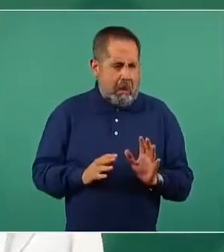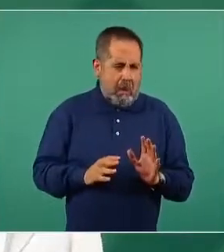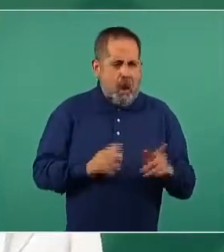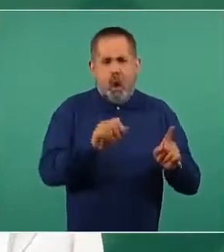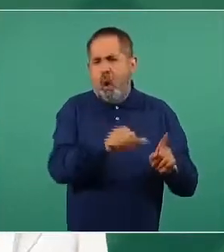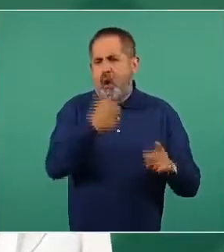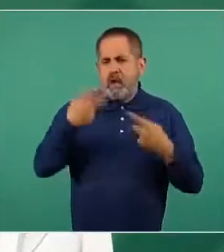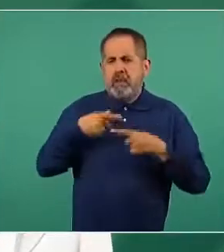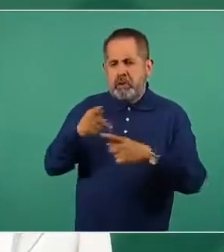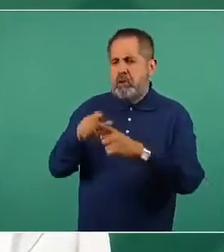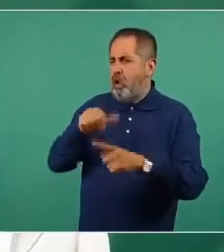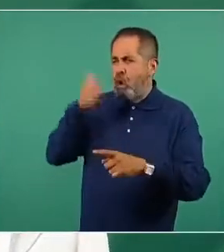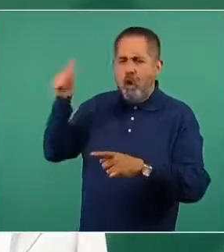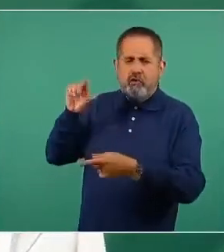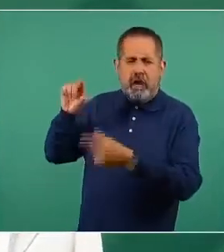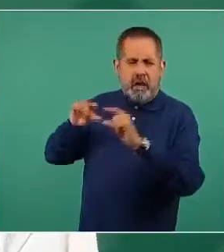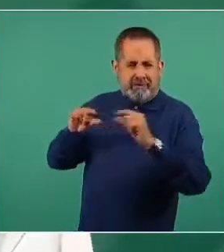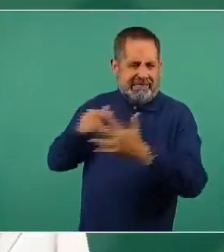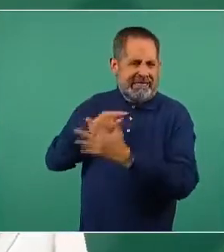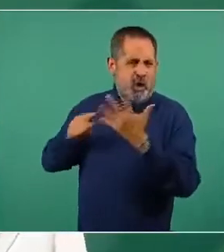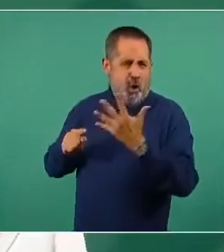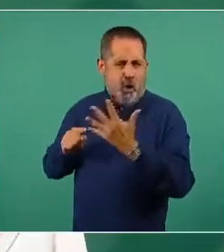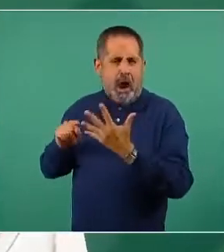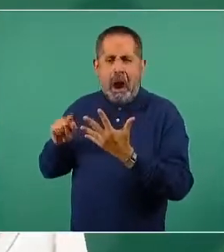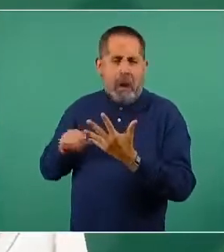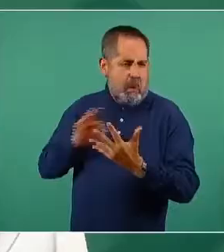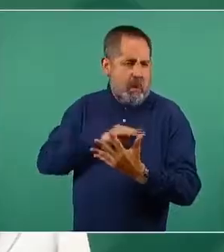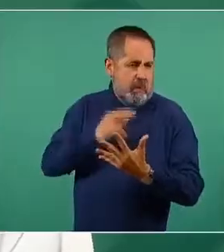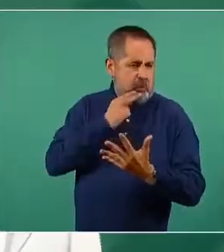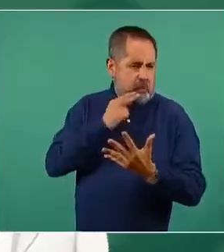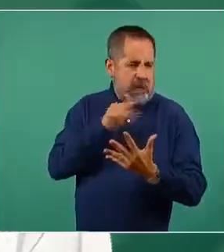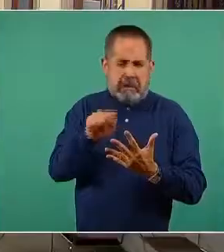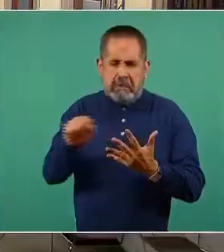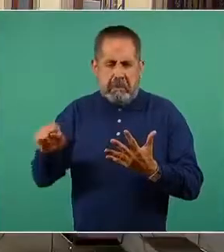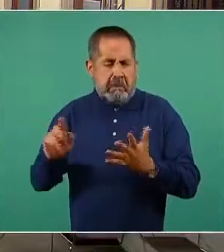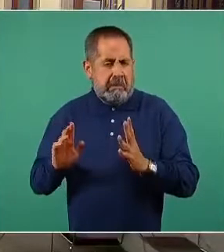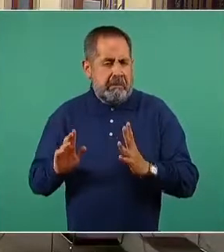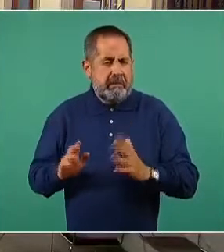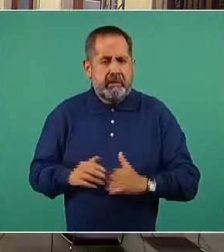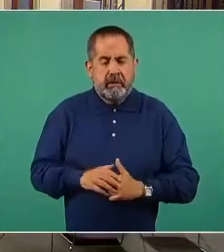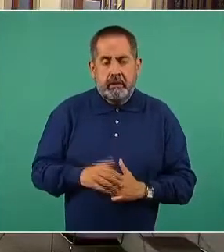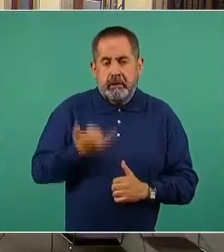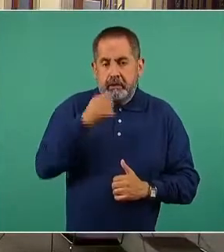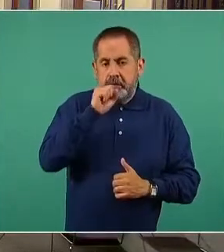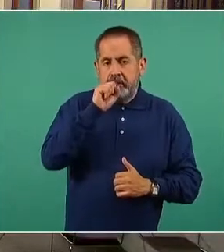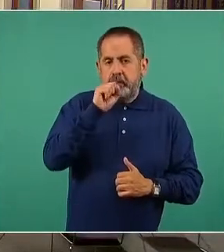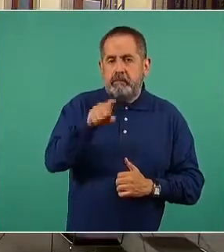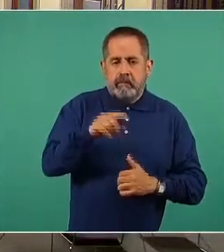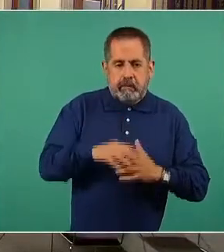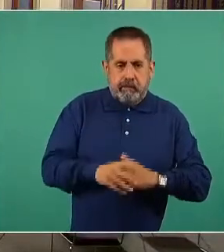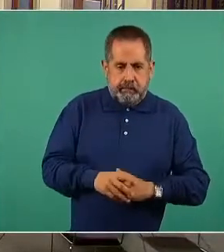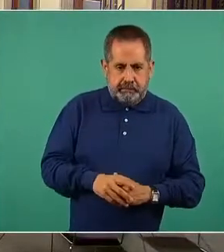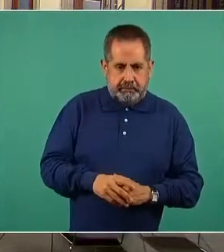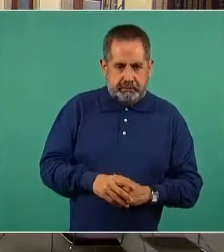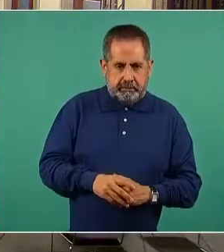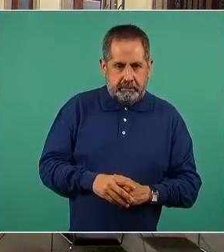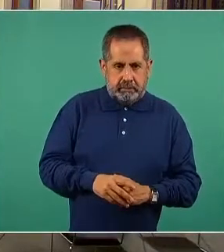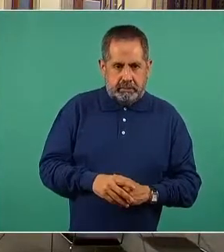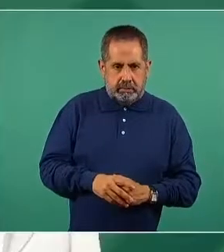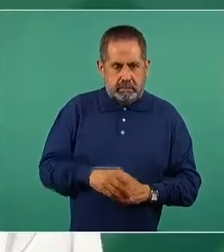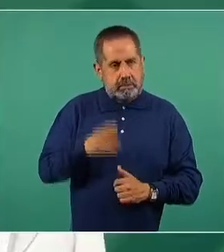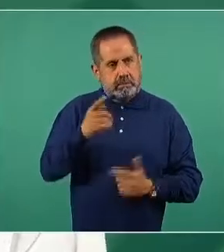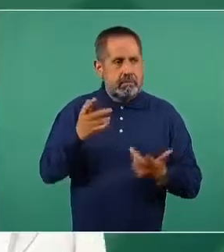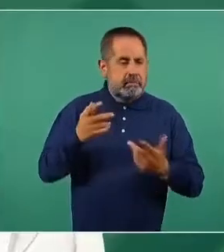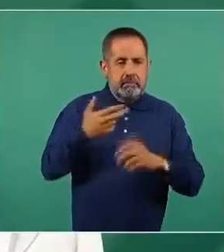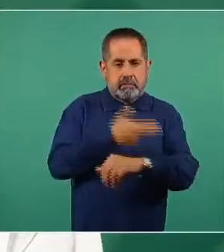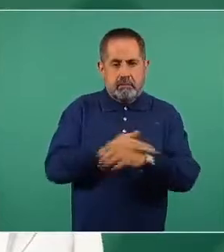pueden vacunar con cualquiera de las otras vacunas que estamos utilizando. Y el, llamémosle